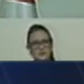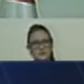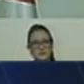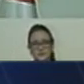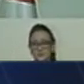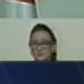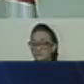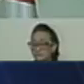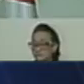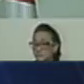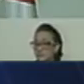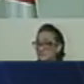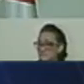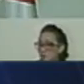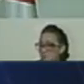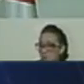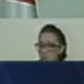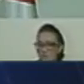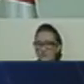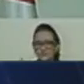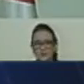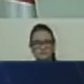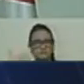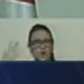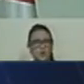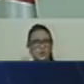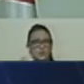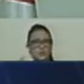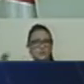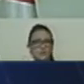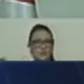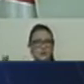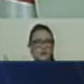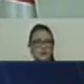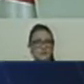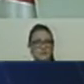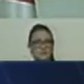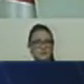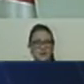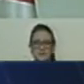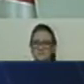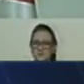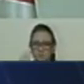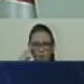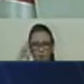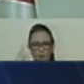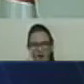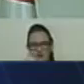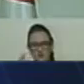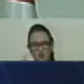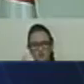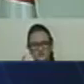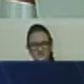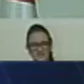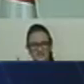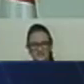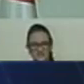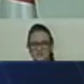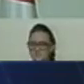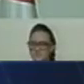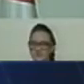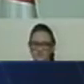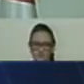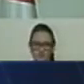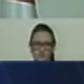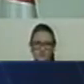sucia que nos tienen, que los venezolanos se están yendo del país huyendo. Es la misma campaña que le hicieron a Cuba en los 60, 70, 80, es el mismo esquema,